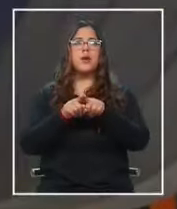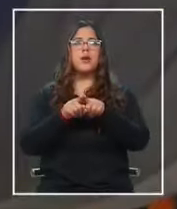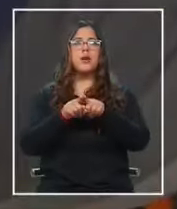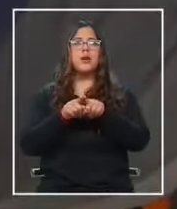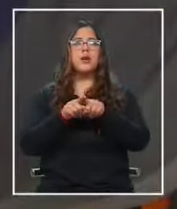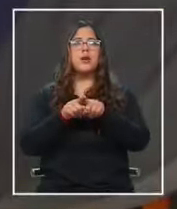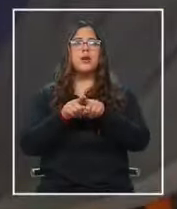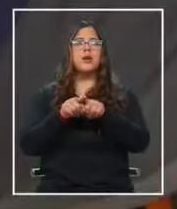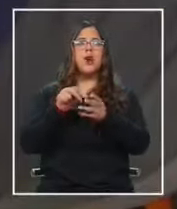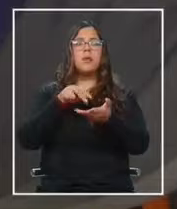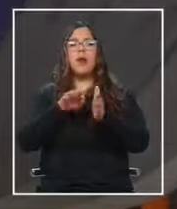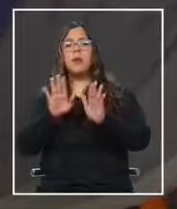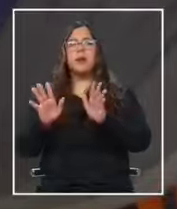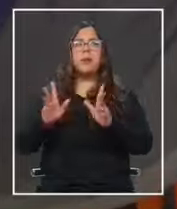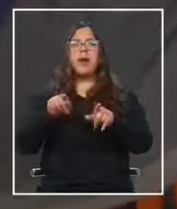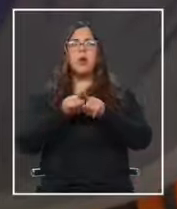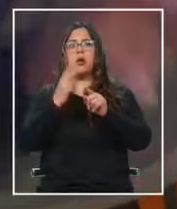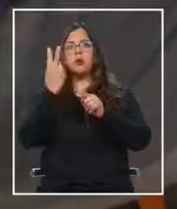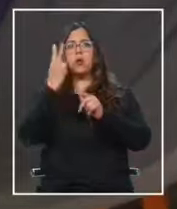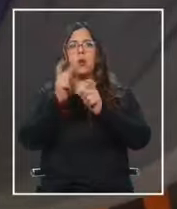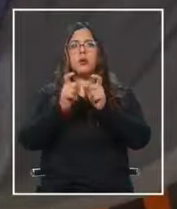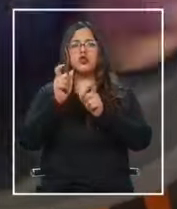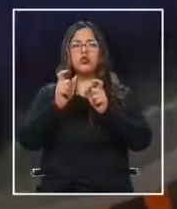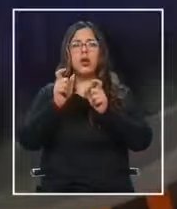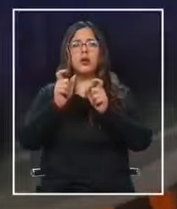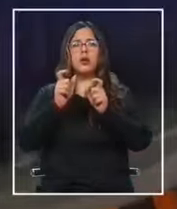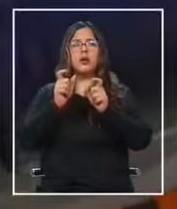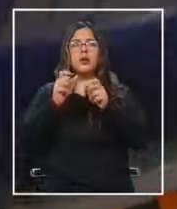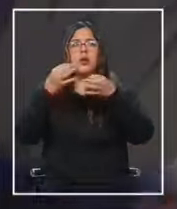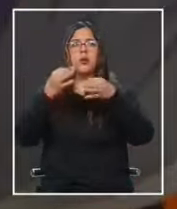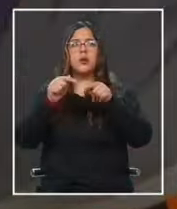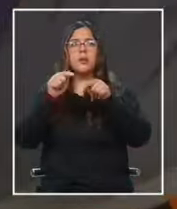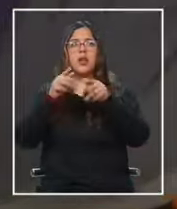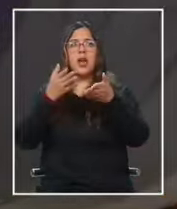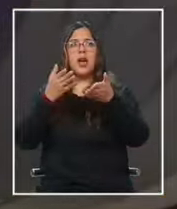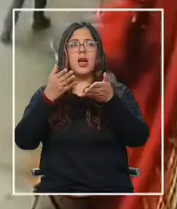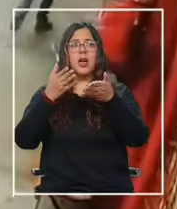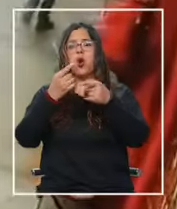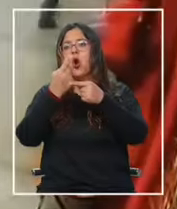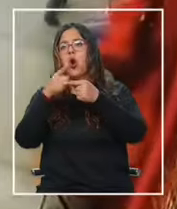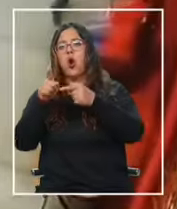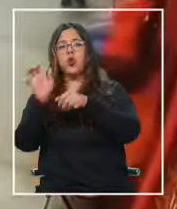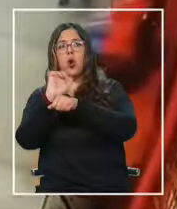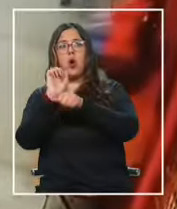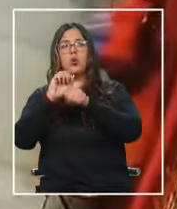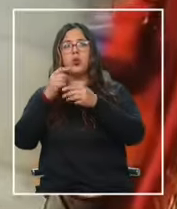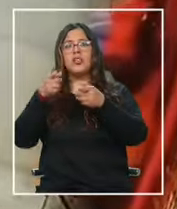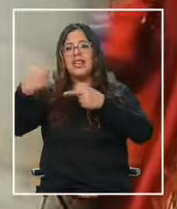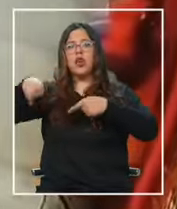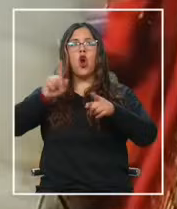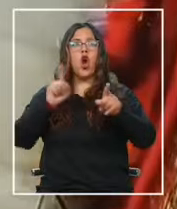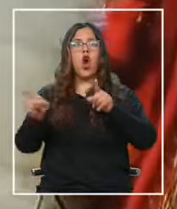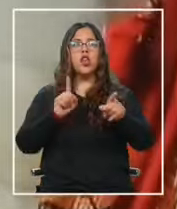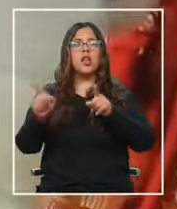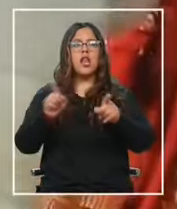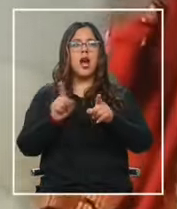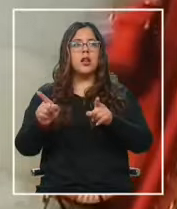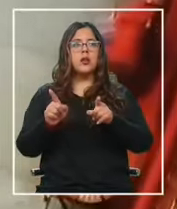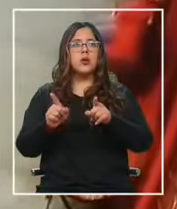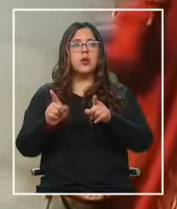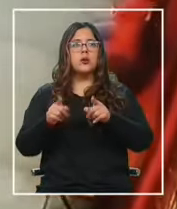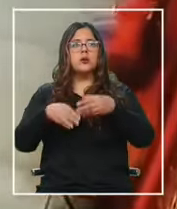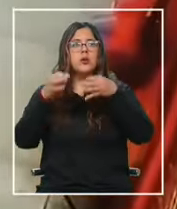vamos a darle, vamos, venían de por acá dos y lo abordaron acá con los dos autos. Iban coordinando eso hasta que como que le